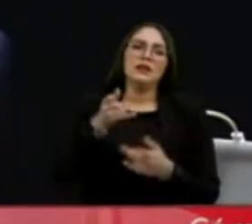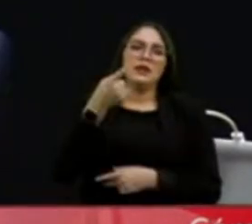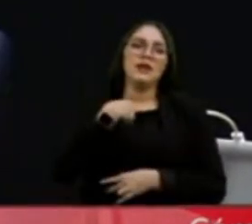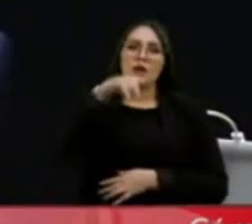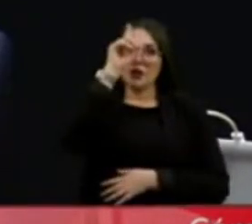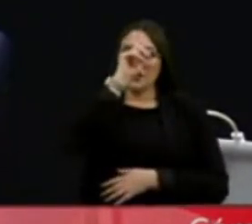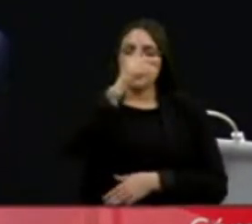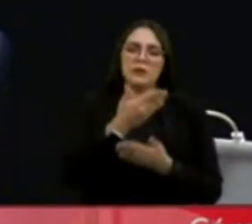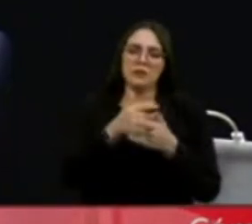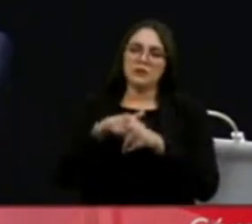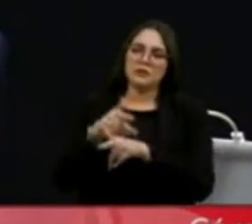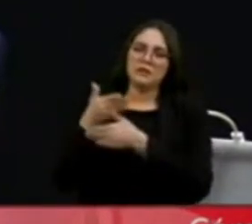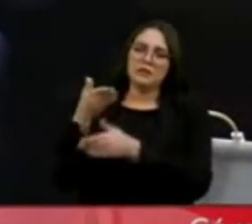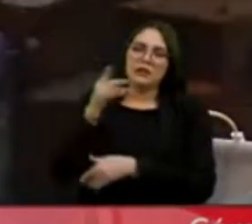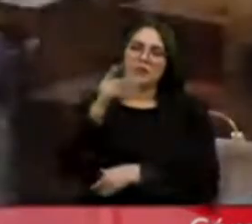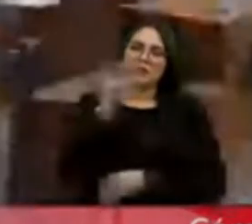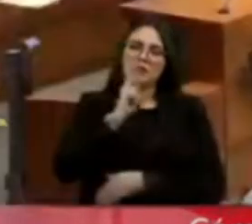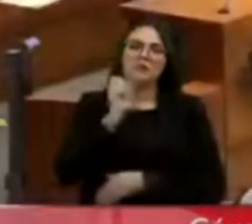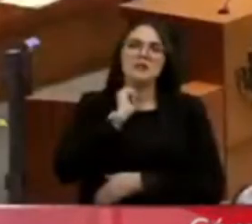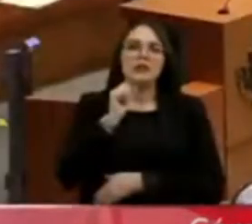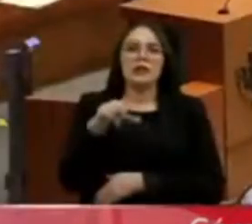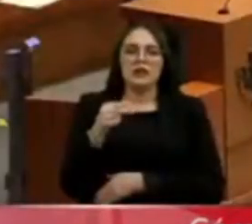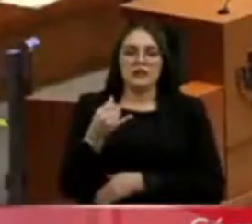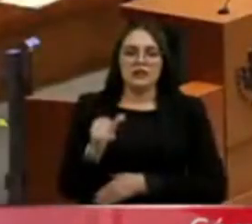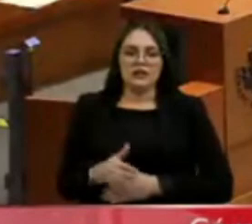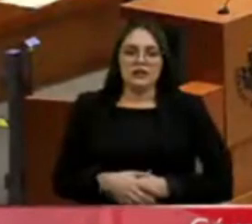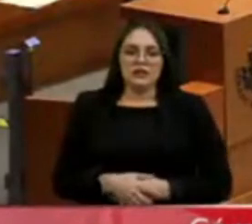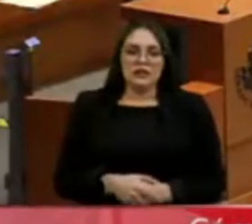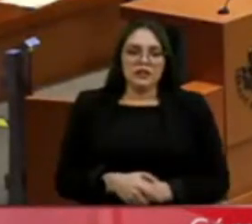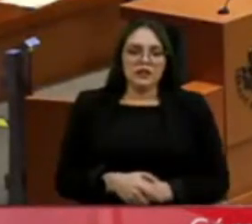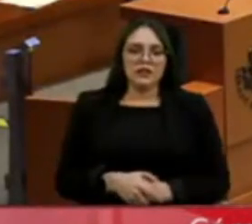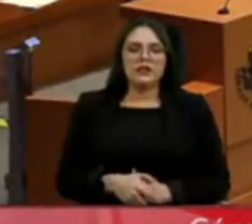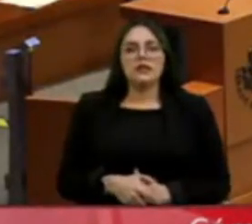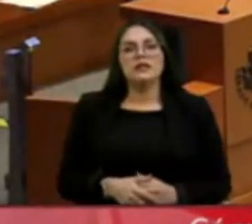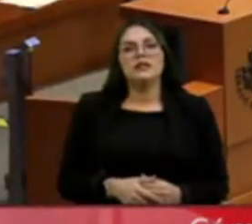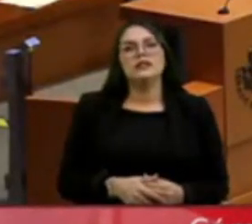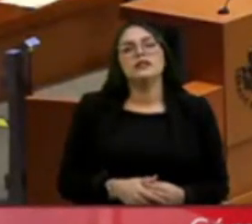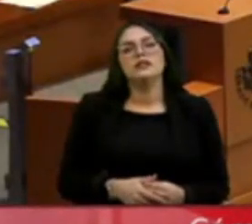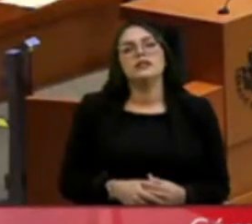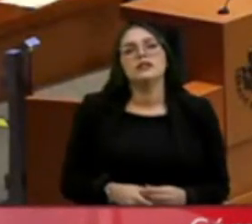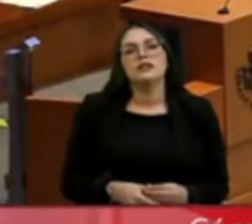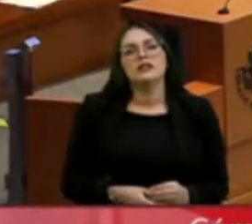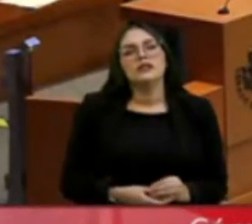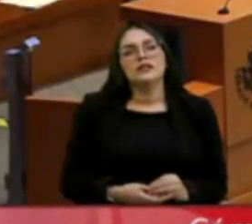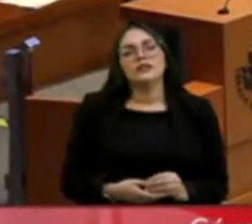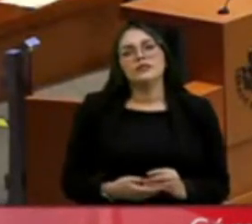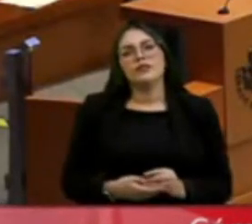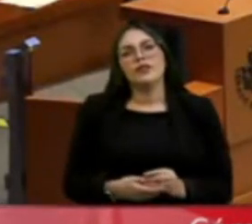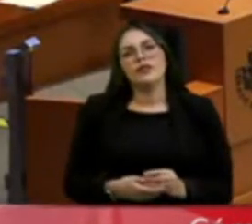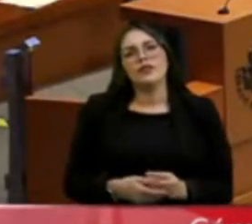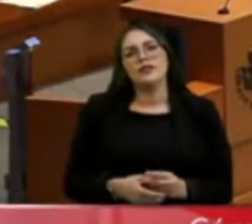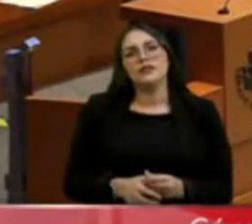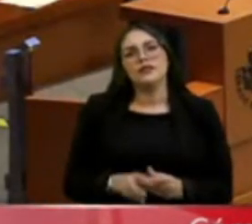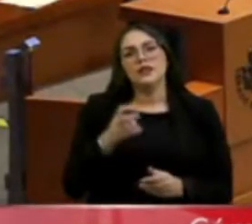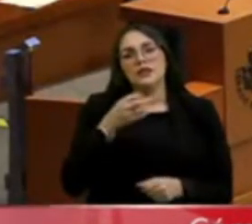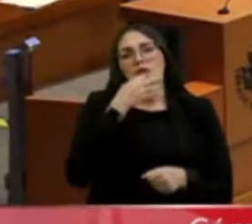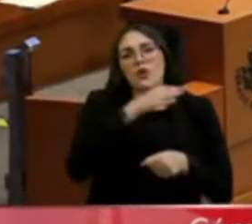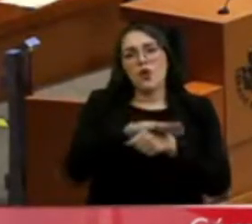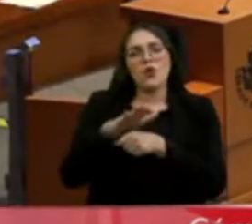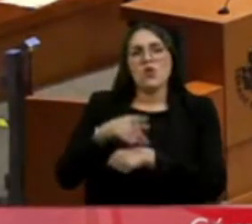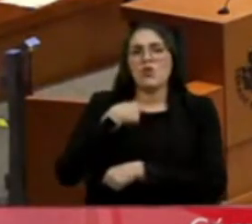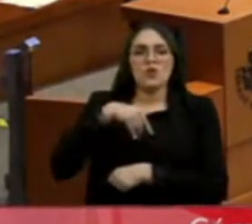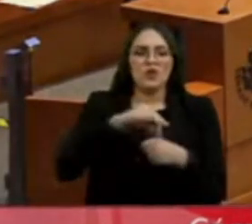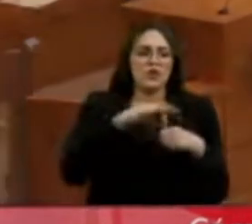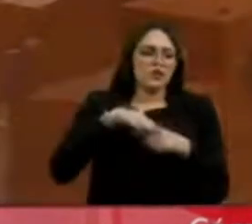Puede continuar, senadora Anaya. Qué gentil, presidente. Senadoras, senadores, votaremos en contra de la convocatoria. ¿Por qué